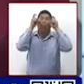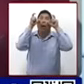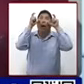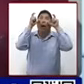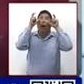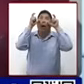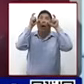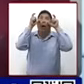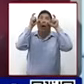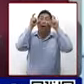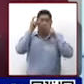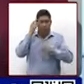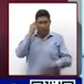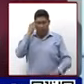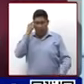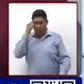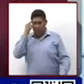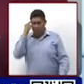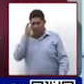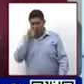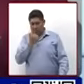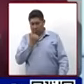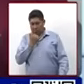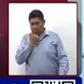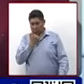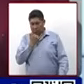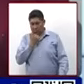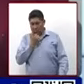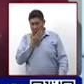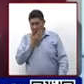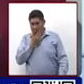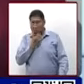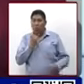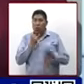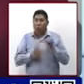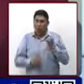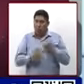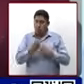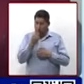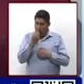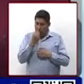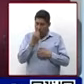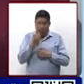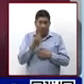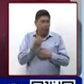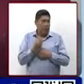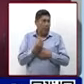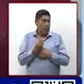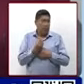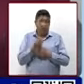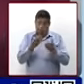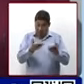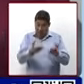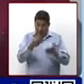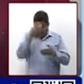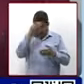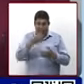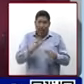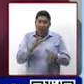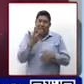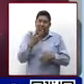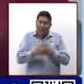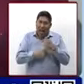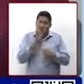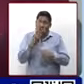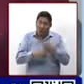muy importante para pensar en que algo está ocurriendo con este niño. Y por último, la alimentación. Generalmente el niño es de esa edad, ya